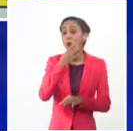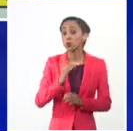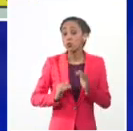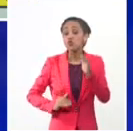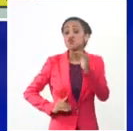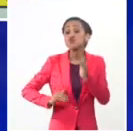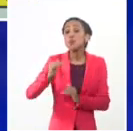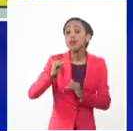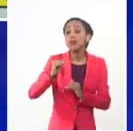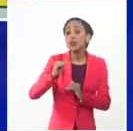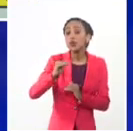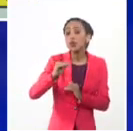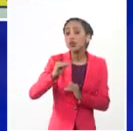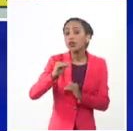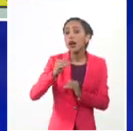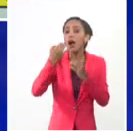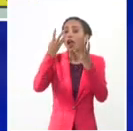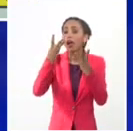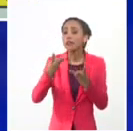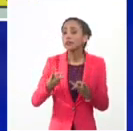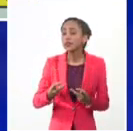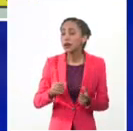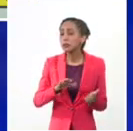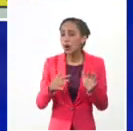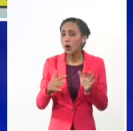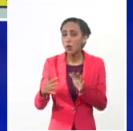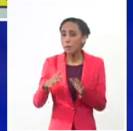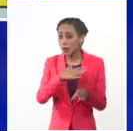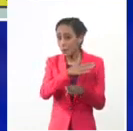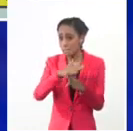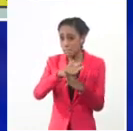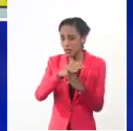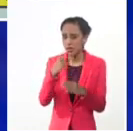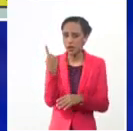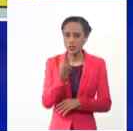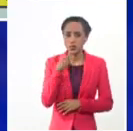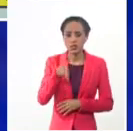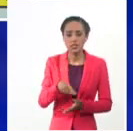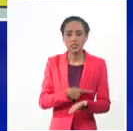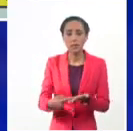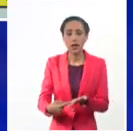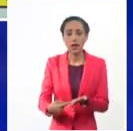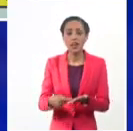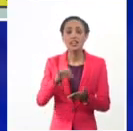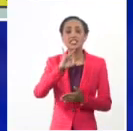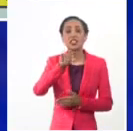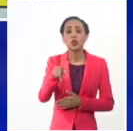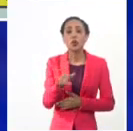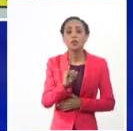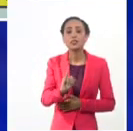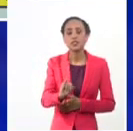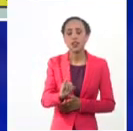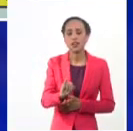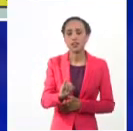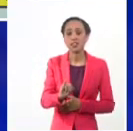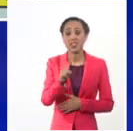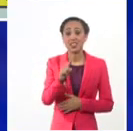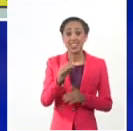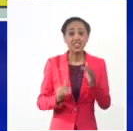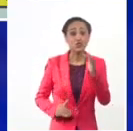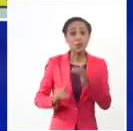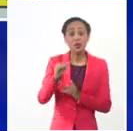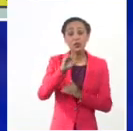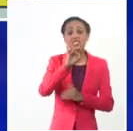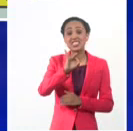la media nacional, que esta última semana fue de 7,6 por 100.000 habitantes contra